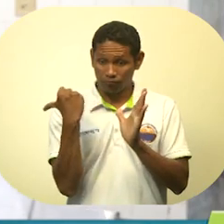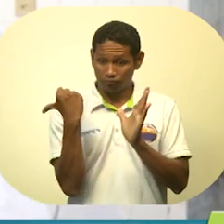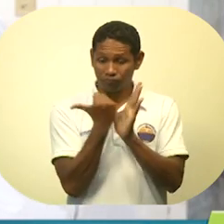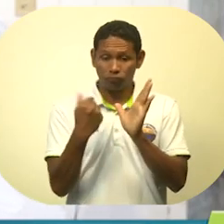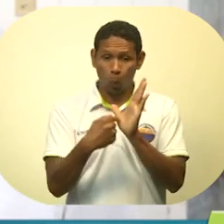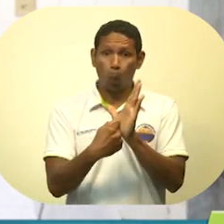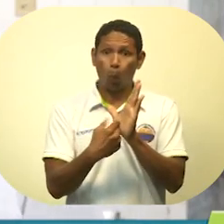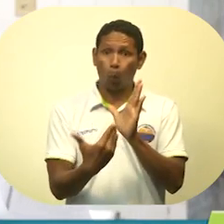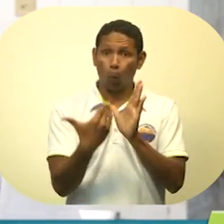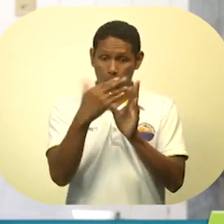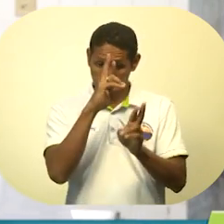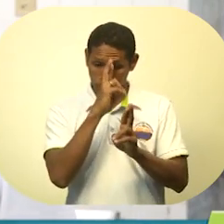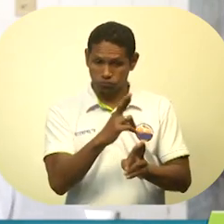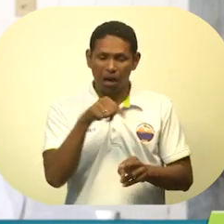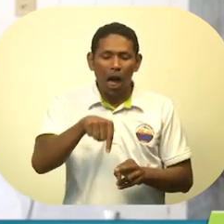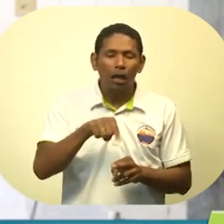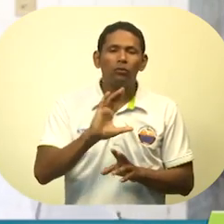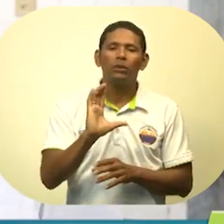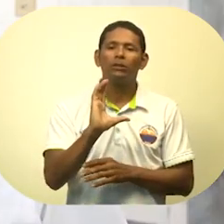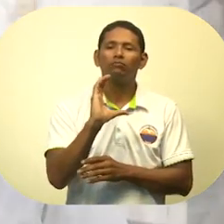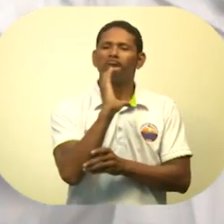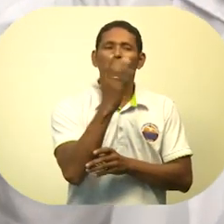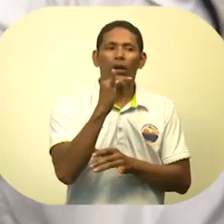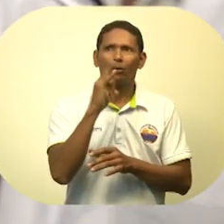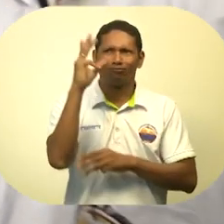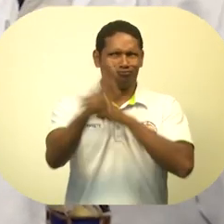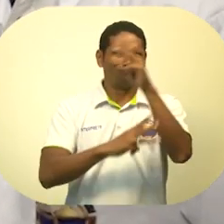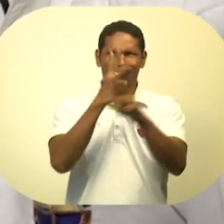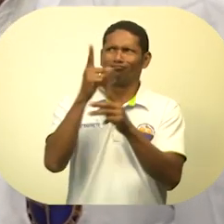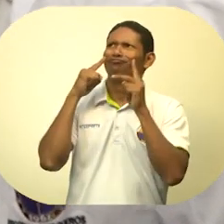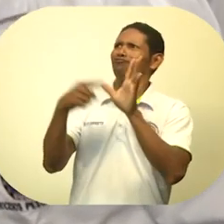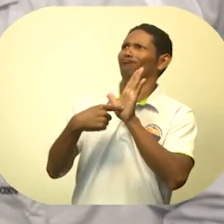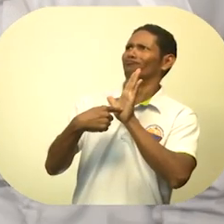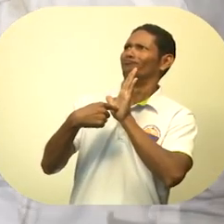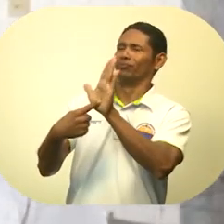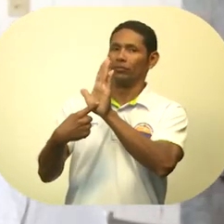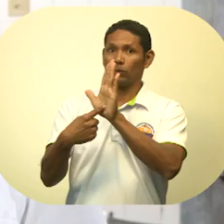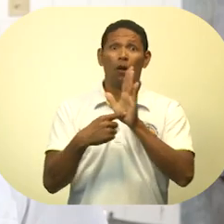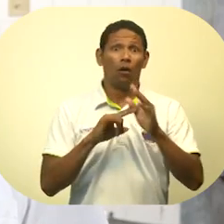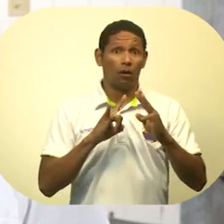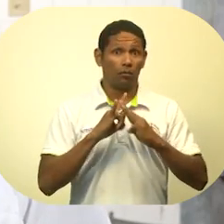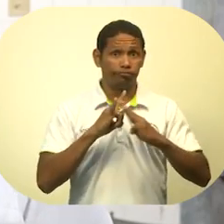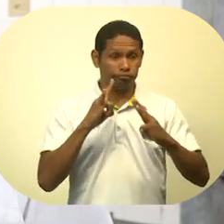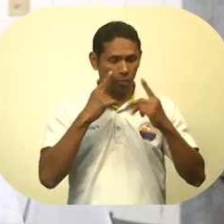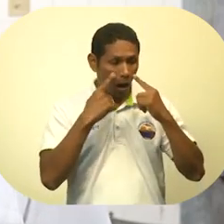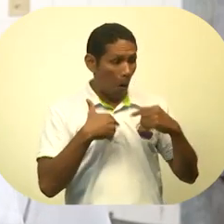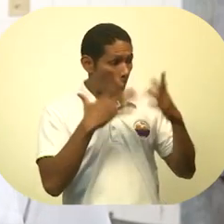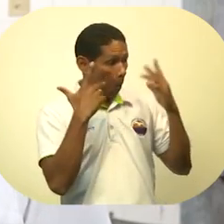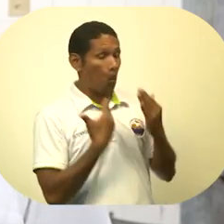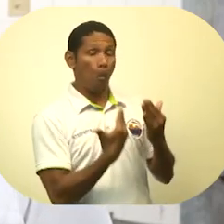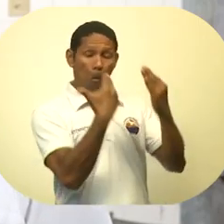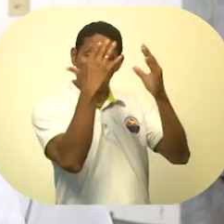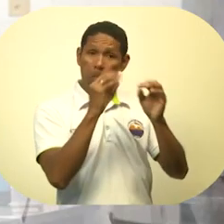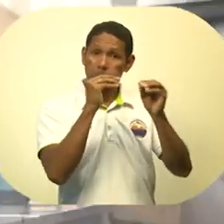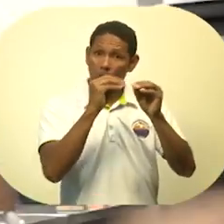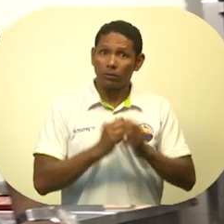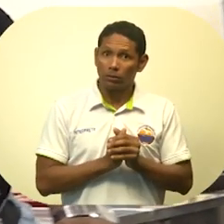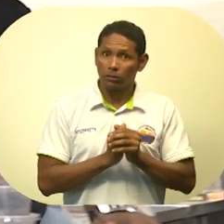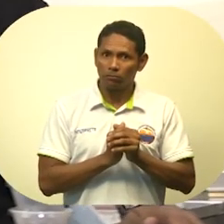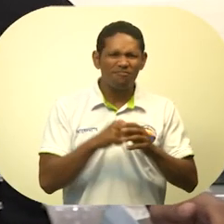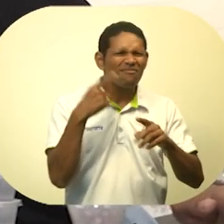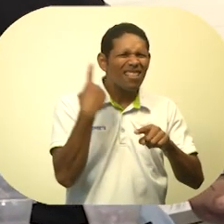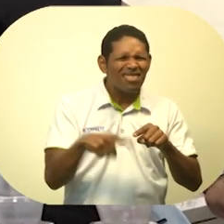se focaliza solamente a nivel local o nacional, sino a nivel mundial. Por esa razón, el prestigio de la Universidad Magdalena aumenta considerablemente.